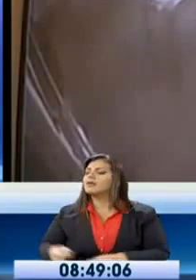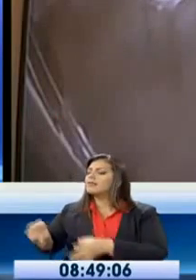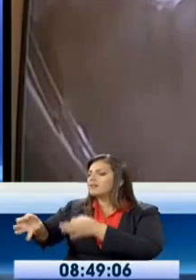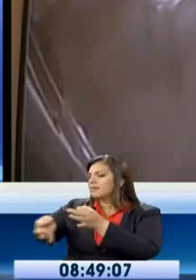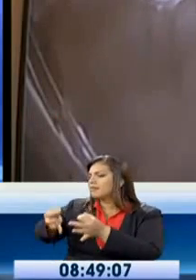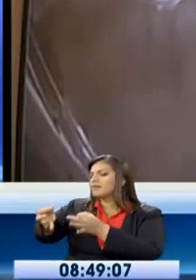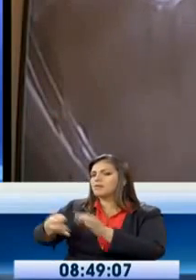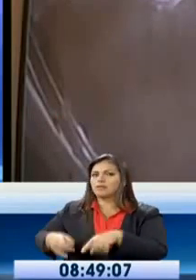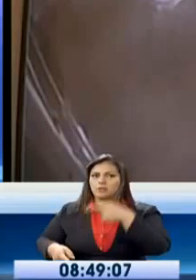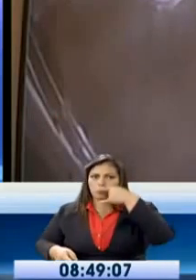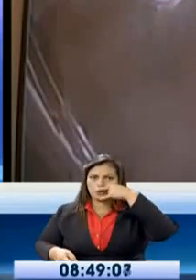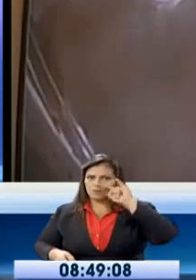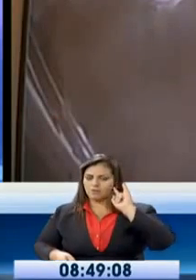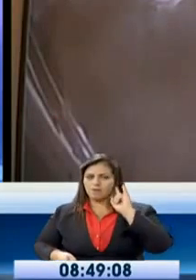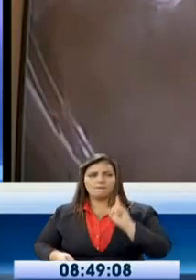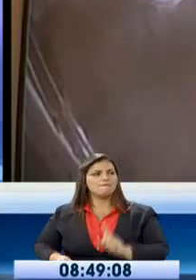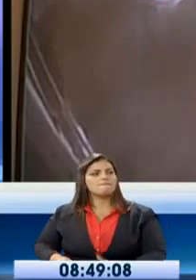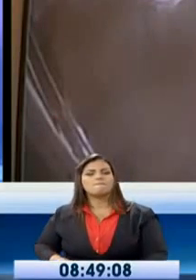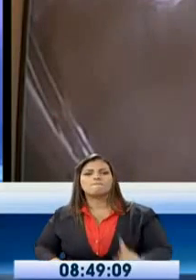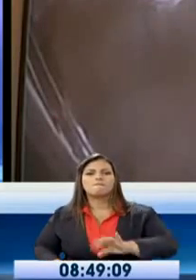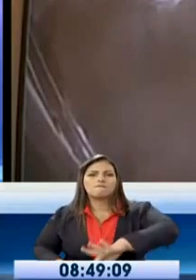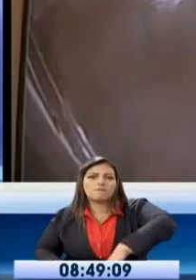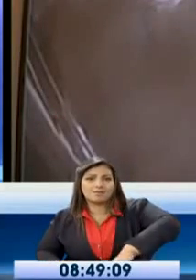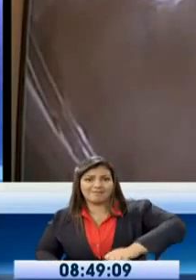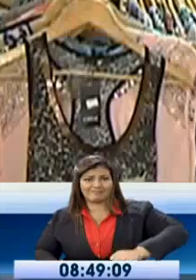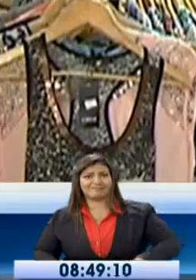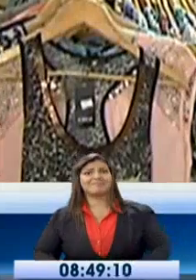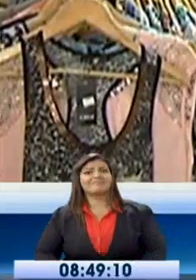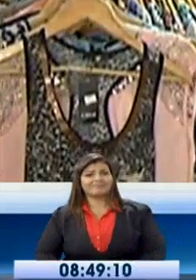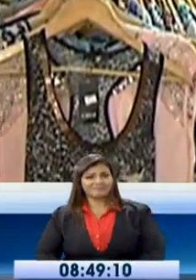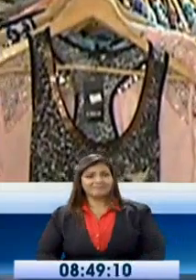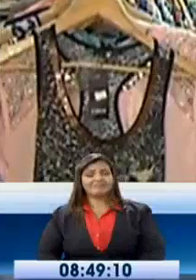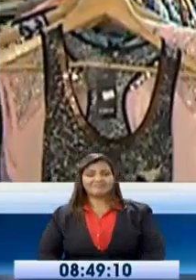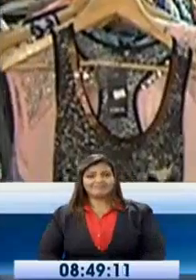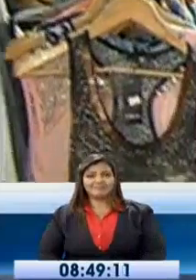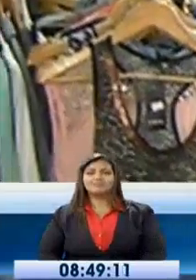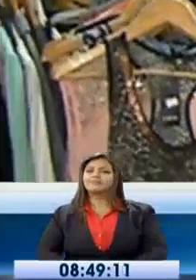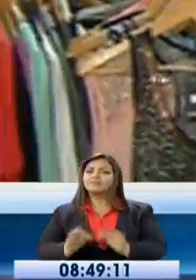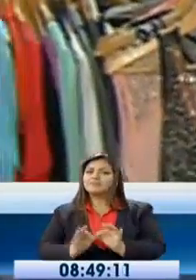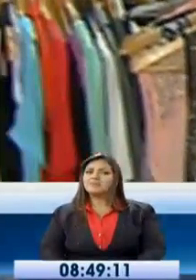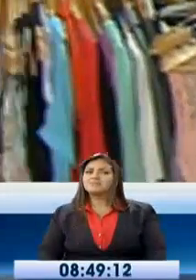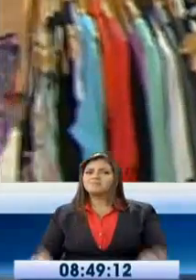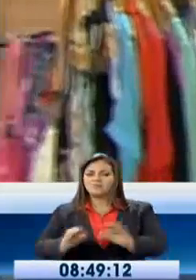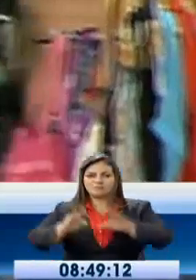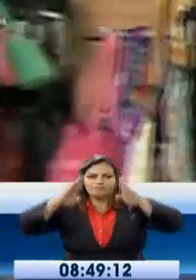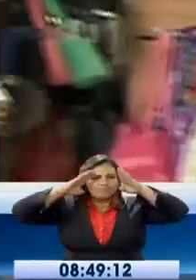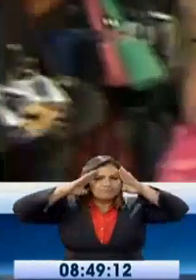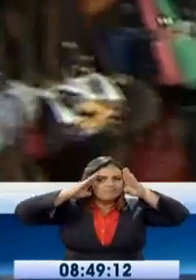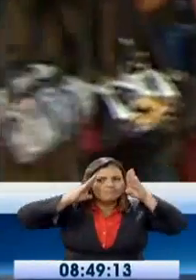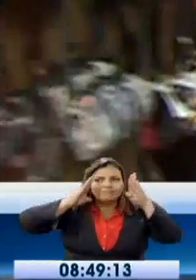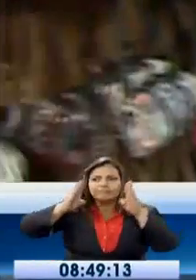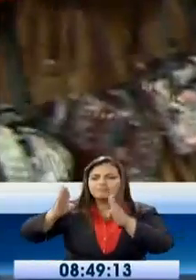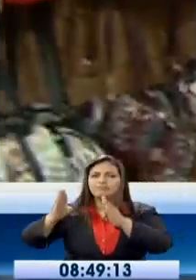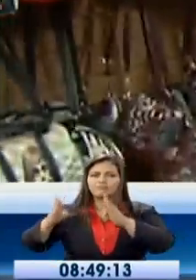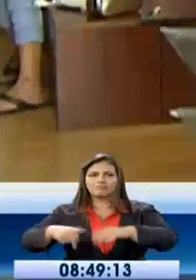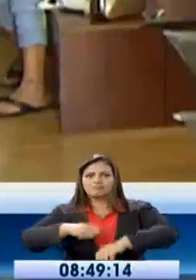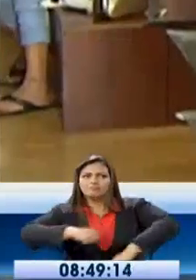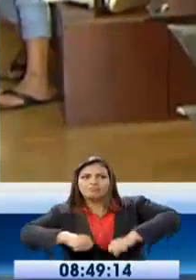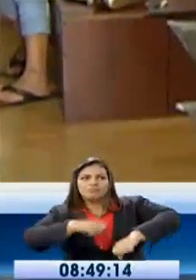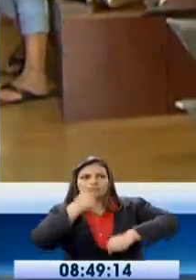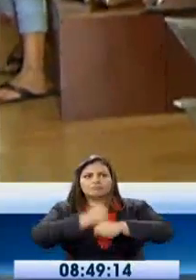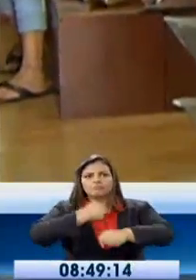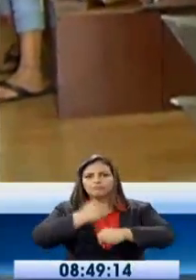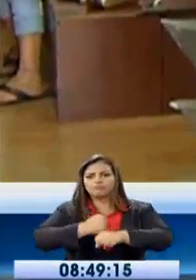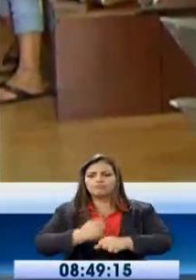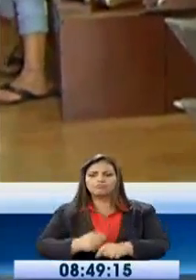cosas. Típico, así, sí. Aquí sí nos ha pasado así algunas veces así. Hay que estar atentos, trabajar a la defensiva, alertas